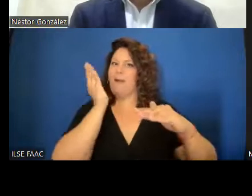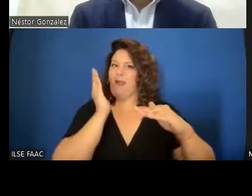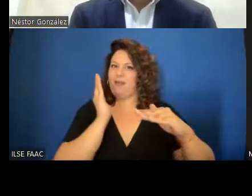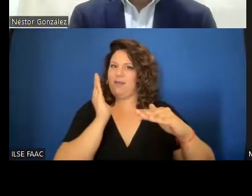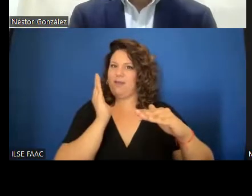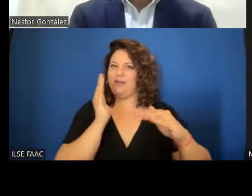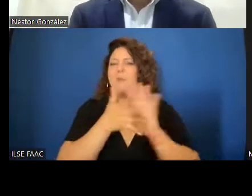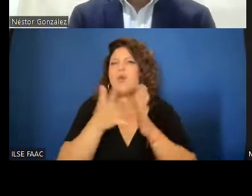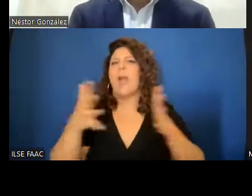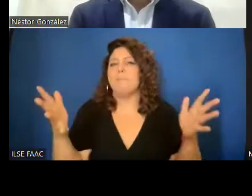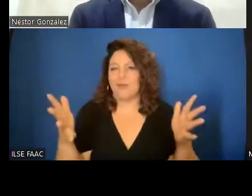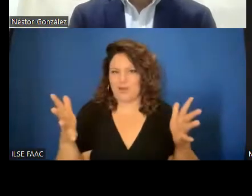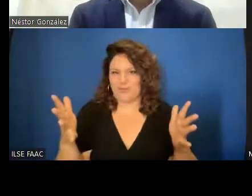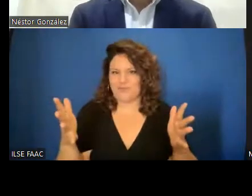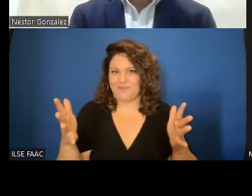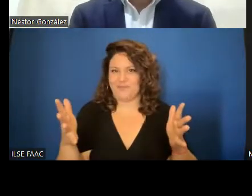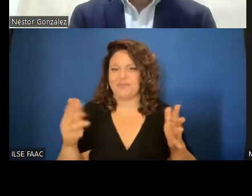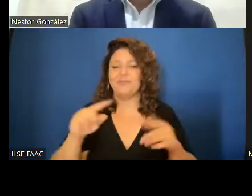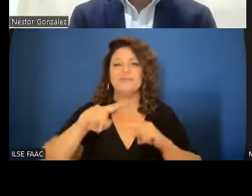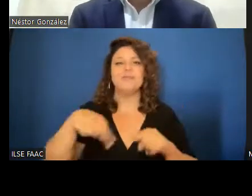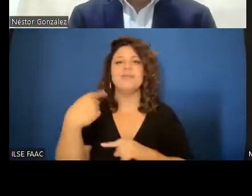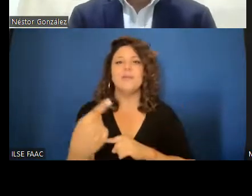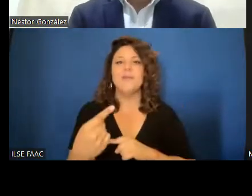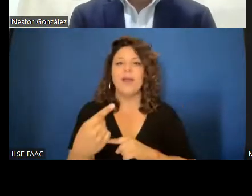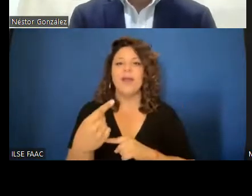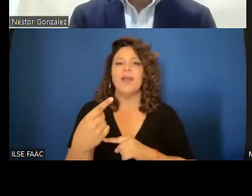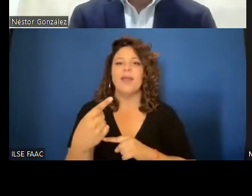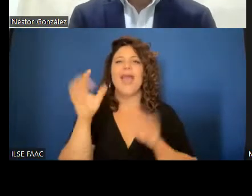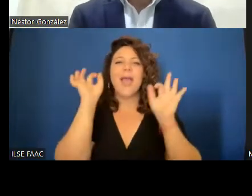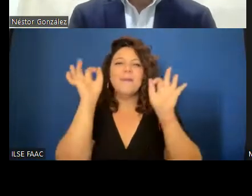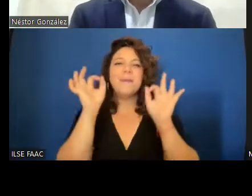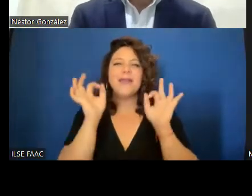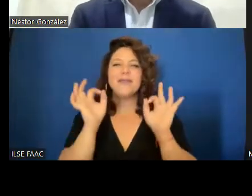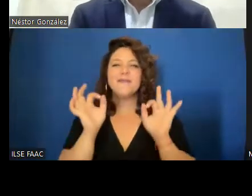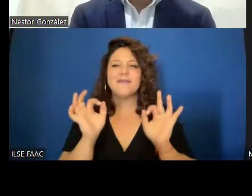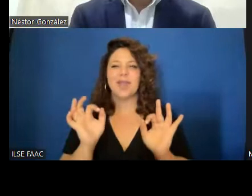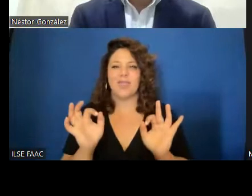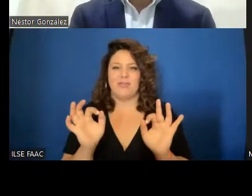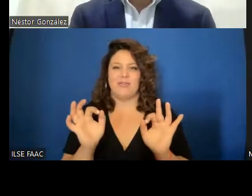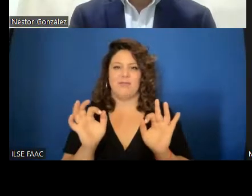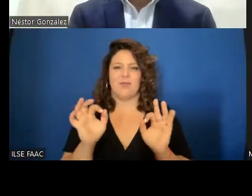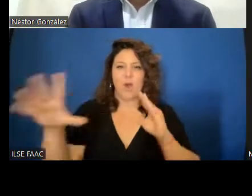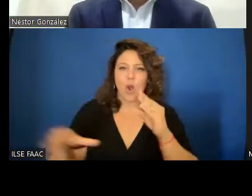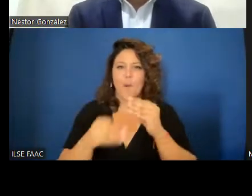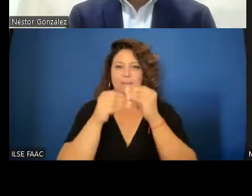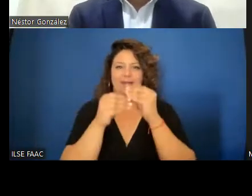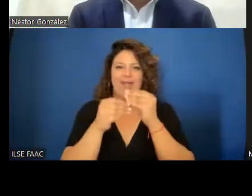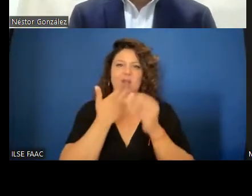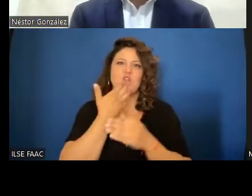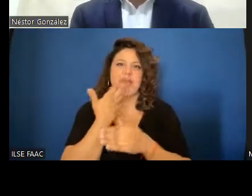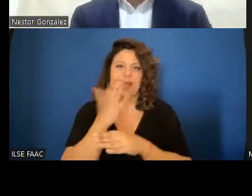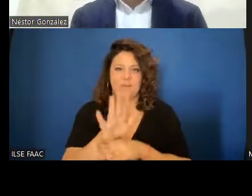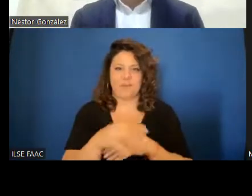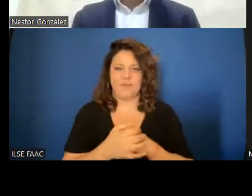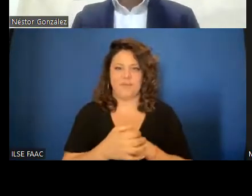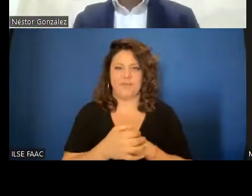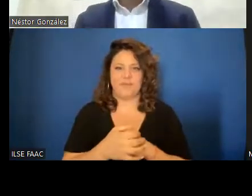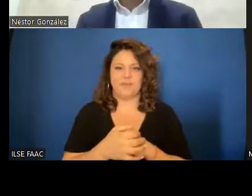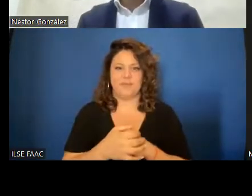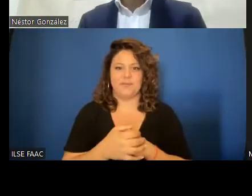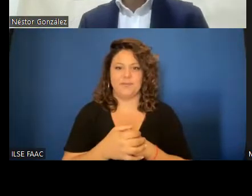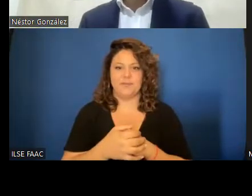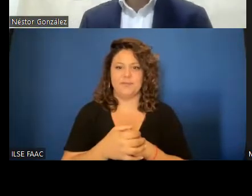trabajo, que es algo fundamental para aquellas personas que ejercen pues, bueno, una actividad laboral y que por motivo